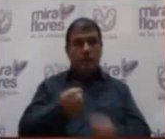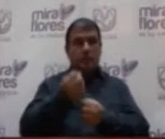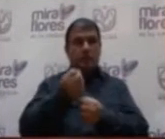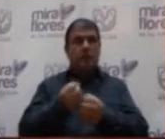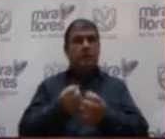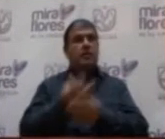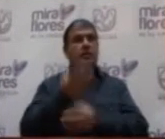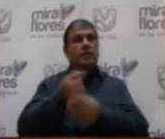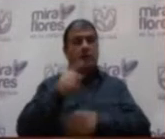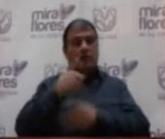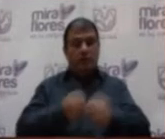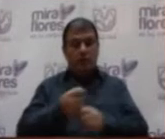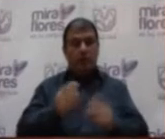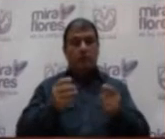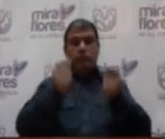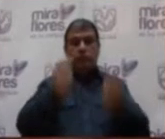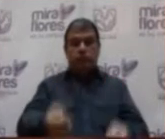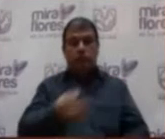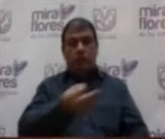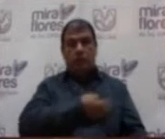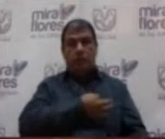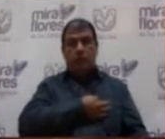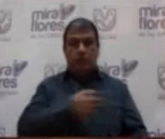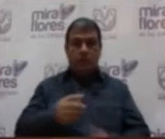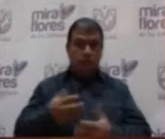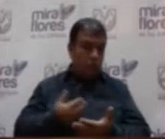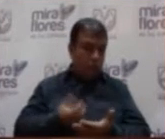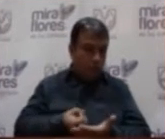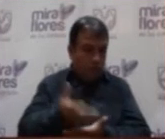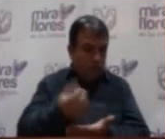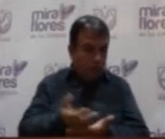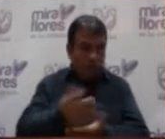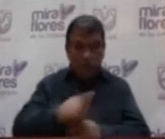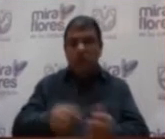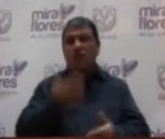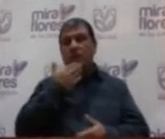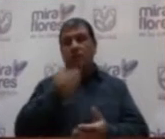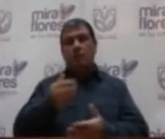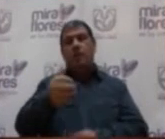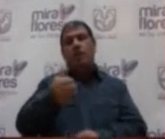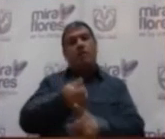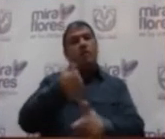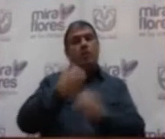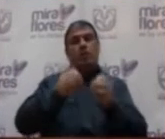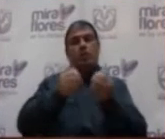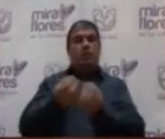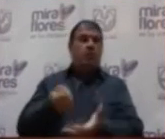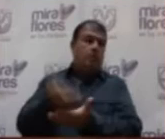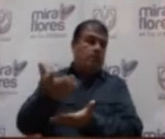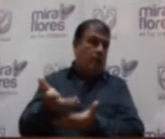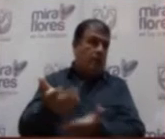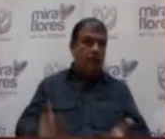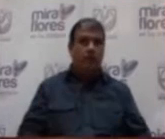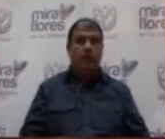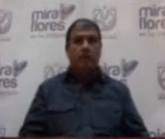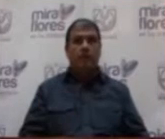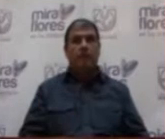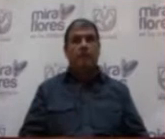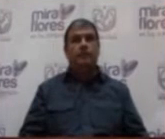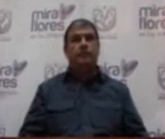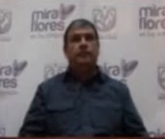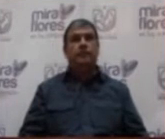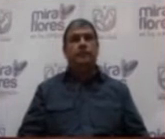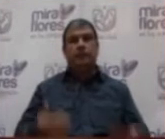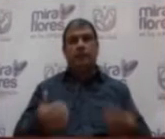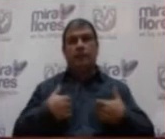se entregará el referido premio. Y los gastos de dichos funcionarios serán cubiertos por la misma organización. Es todo, señor alcalde. Muy bien,